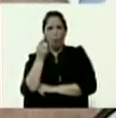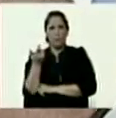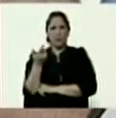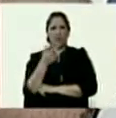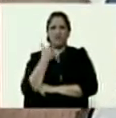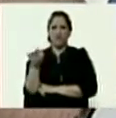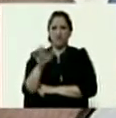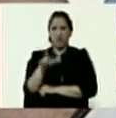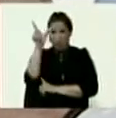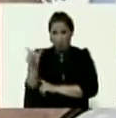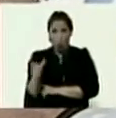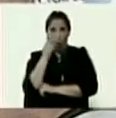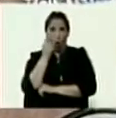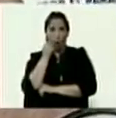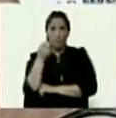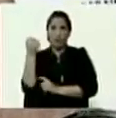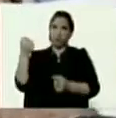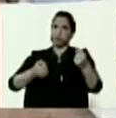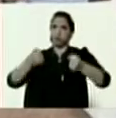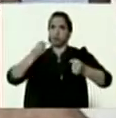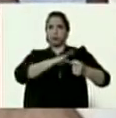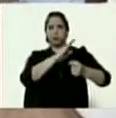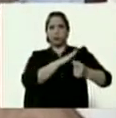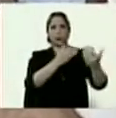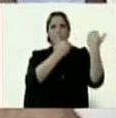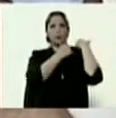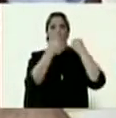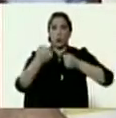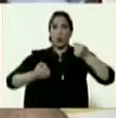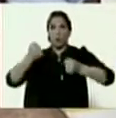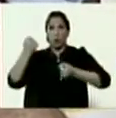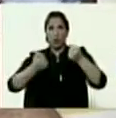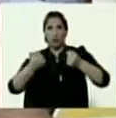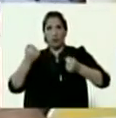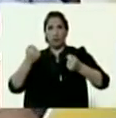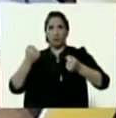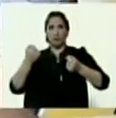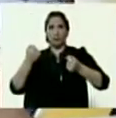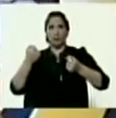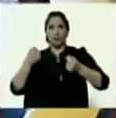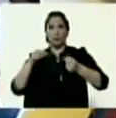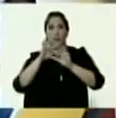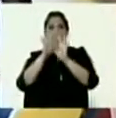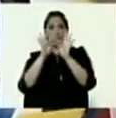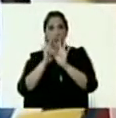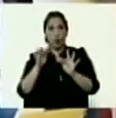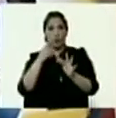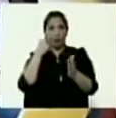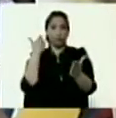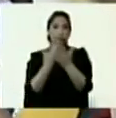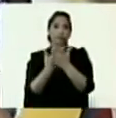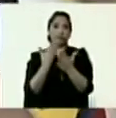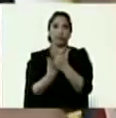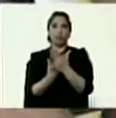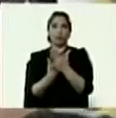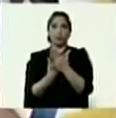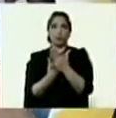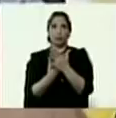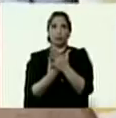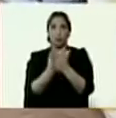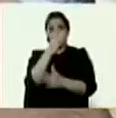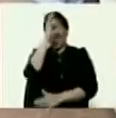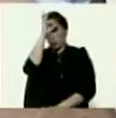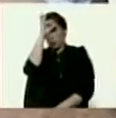resulta que ese homicida es el que conduce la camioneta, está de algún modo evidenciando, no se sabe si